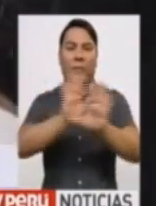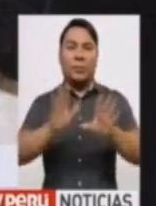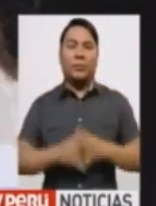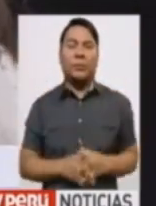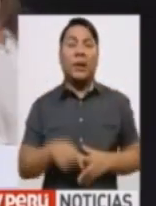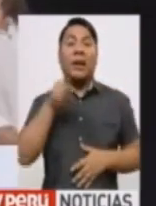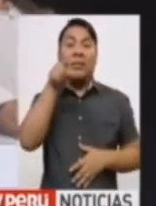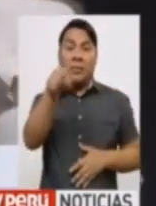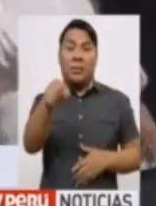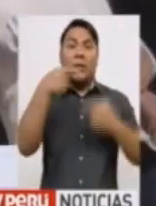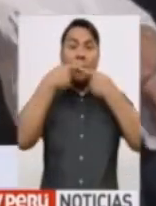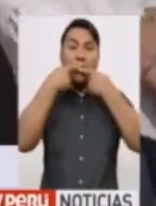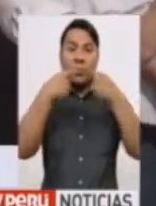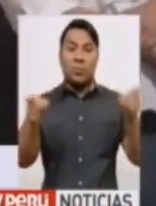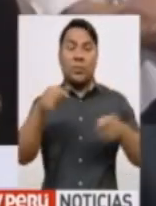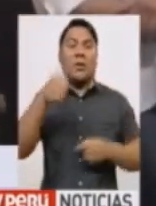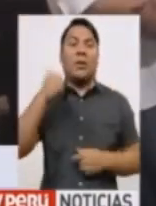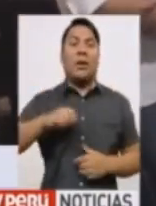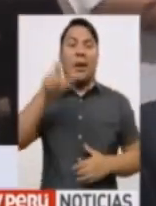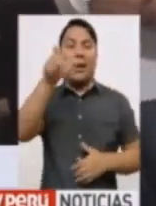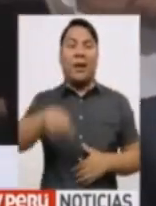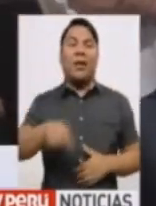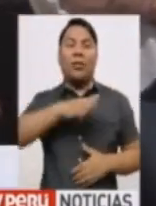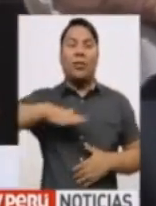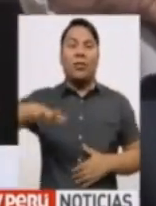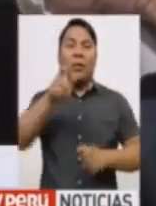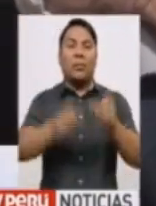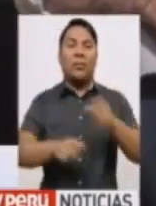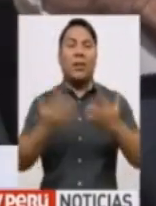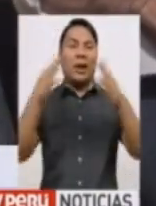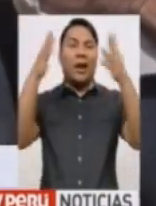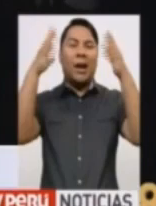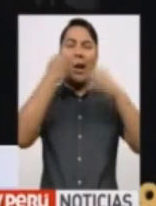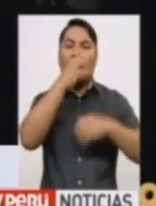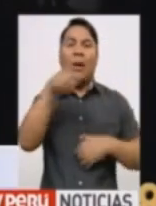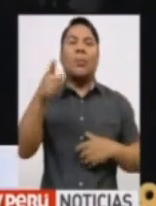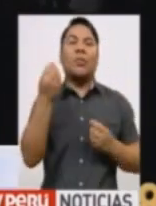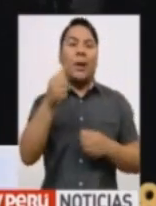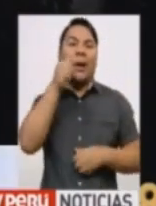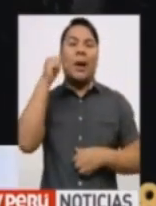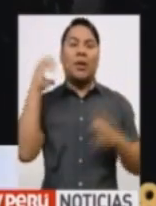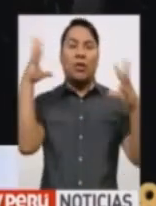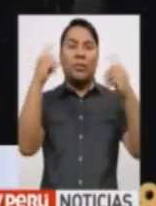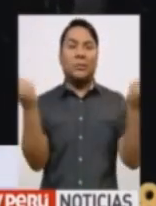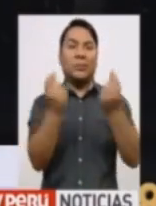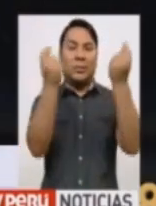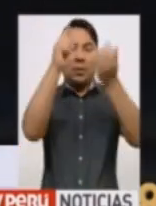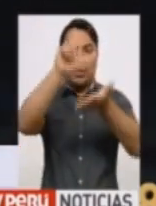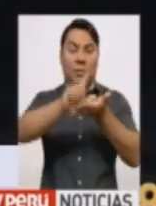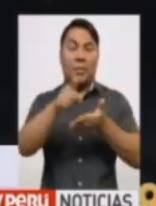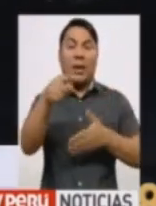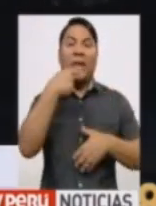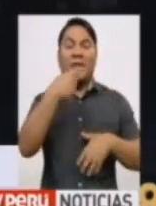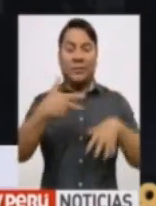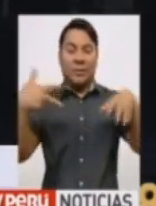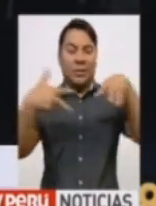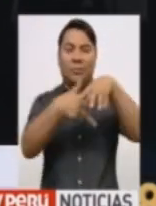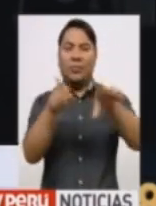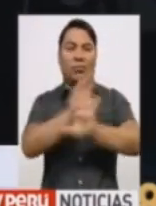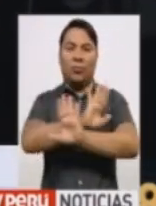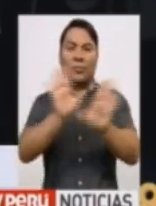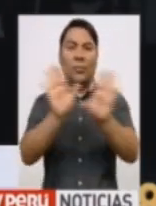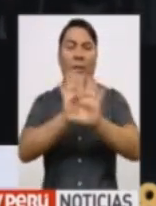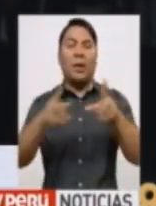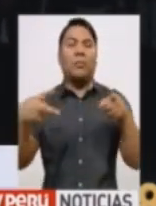Un anuncio que aplacó los silbidos de una noche de fiesta por el aniversario de Lima. Con esta frase, el peaje no va, el alcalde de Lima,